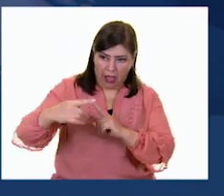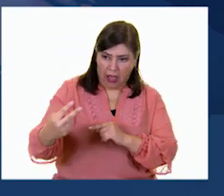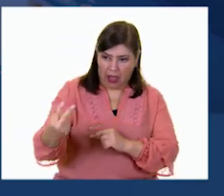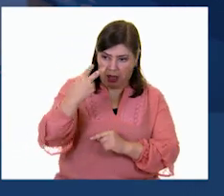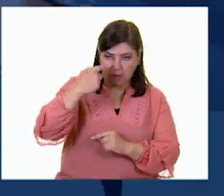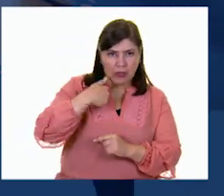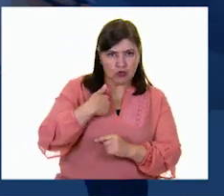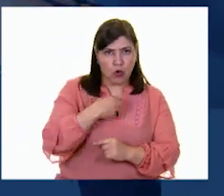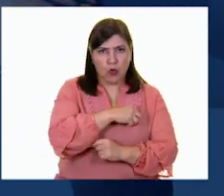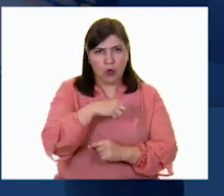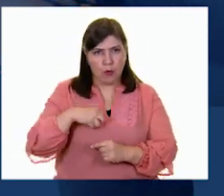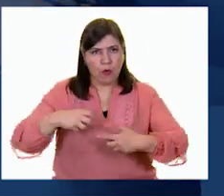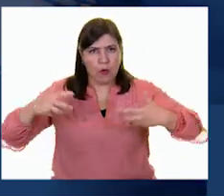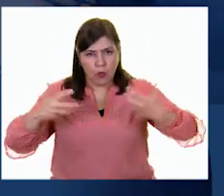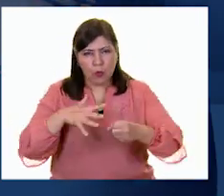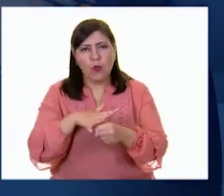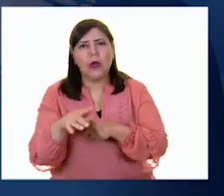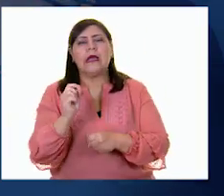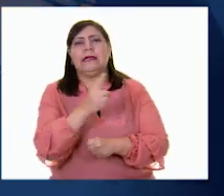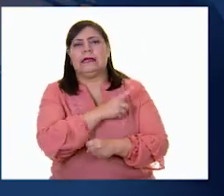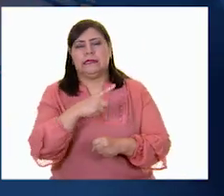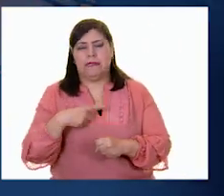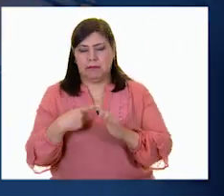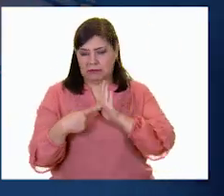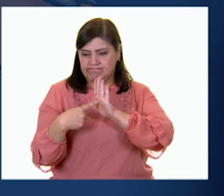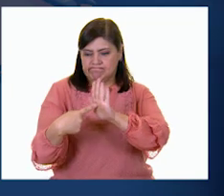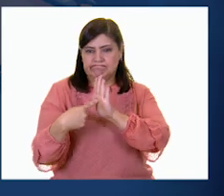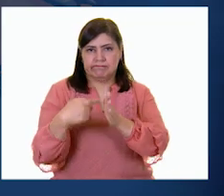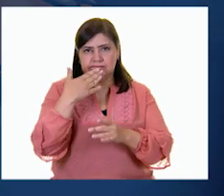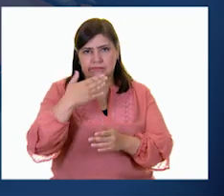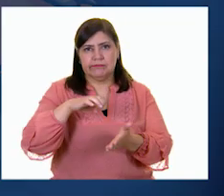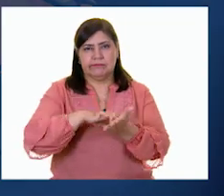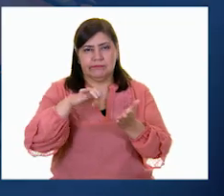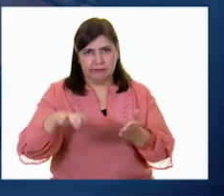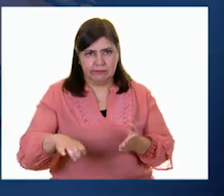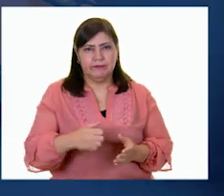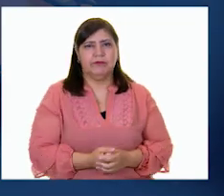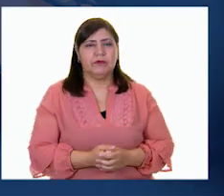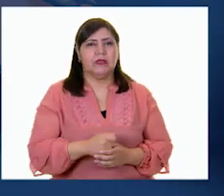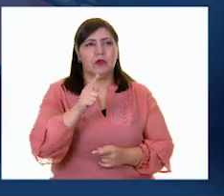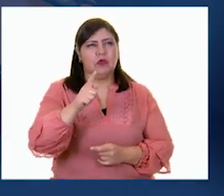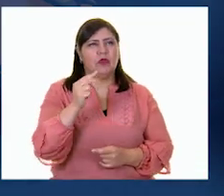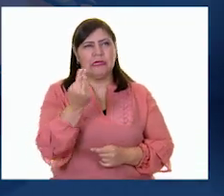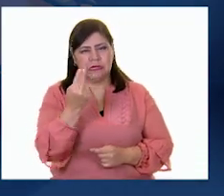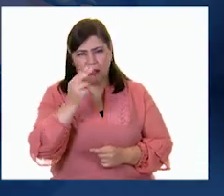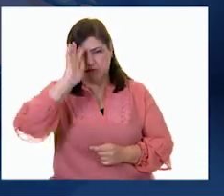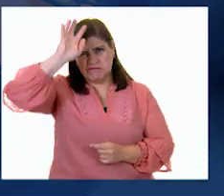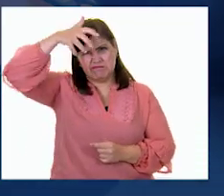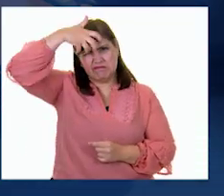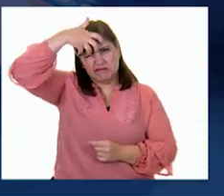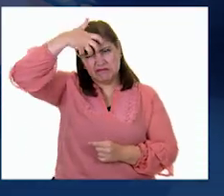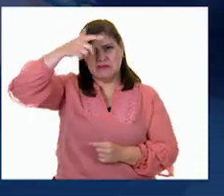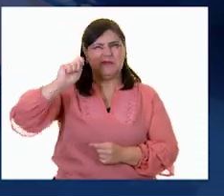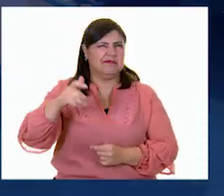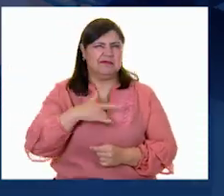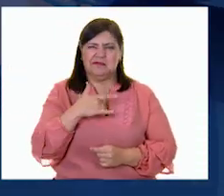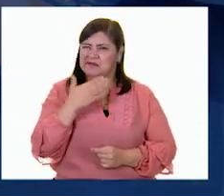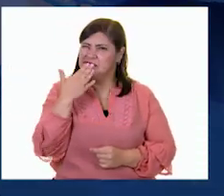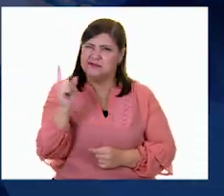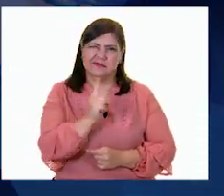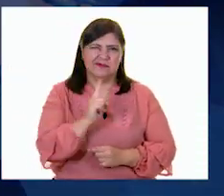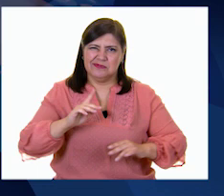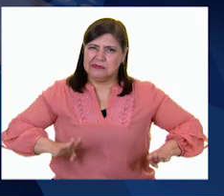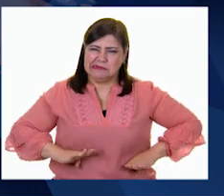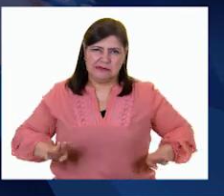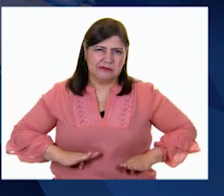de su obligación si tú les enseñas otra cosa con el ejemplo. No uses copetes en el cerquillo a modo de faisán o pavo, que